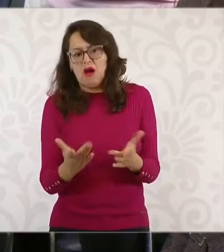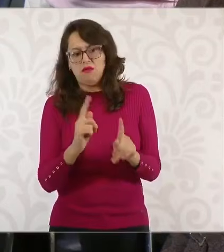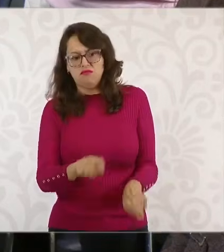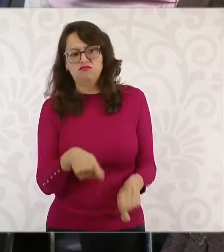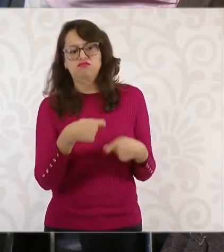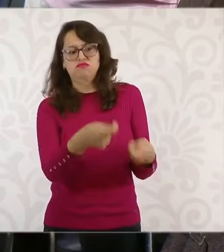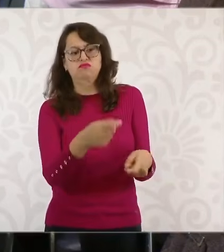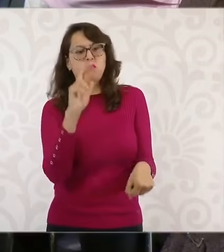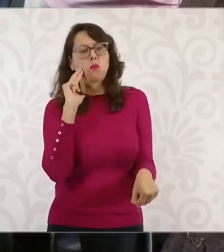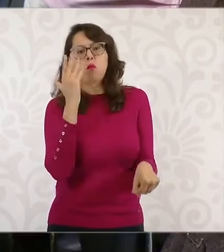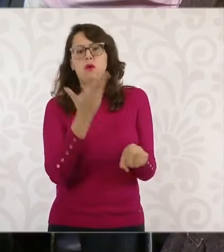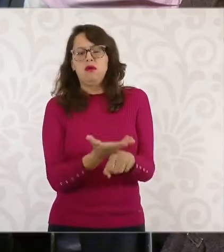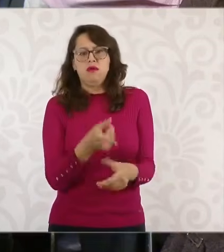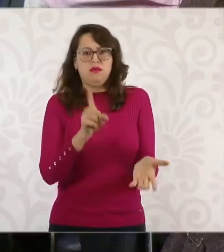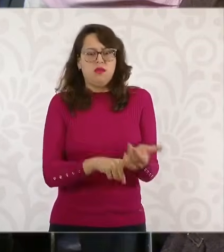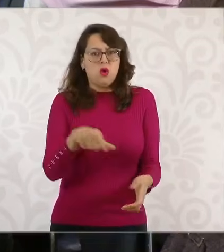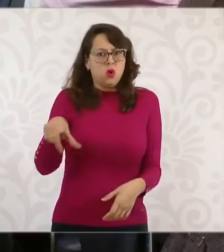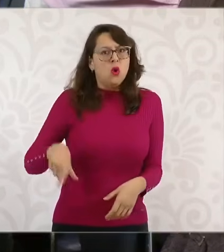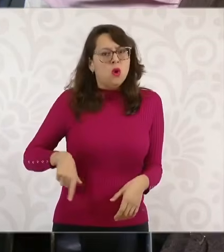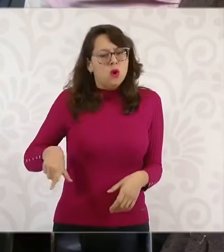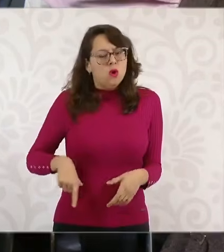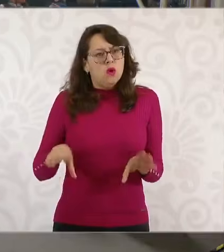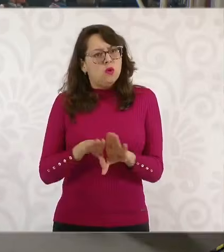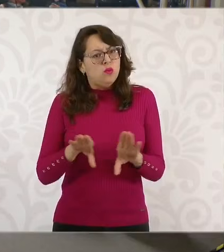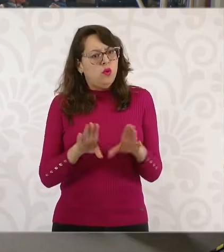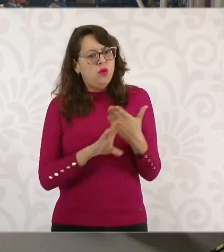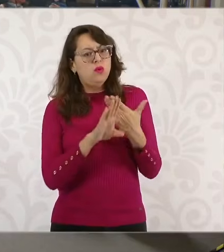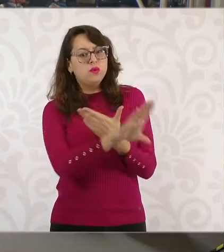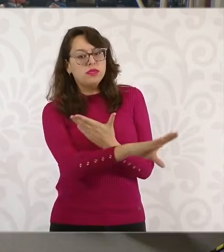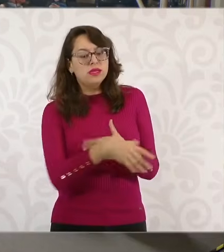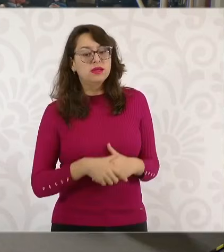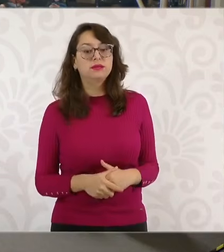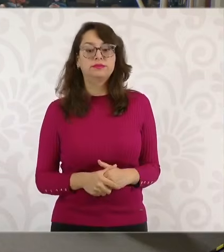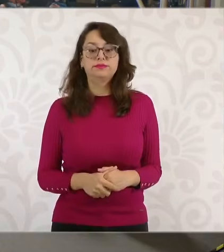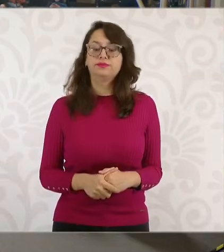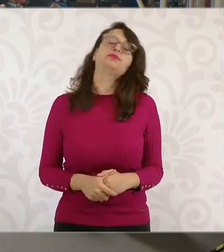públicos en cualquier nivel de gobierno? Hay que revisarlo porque